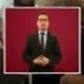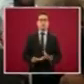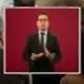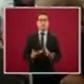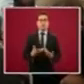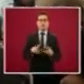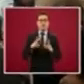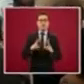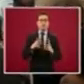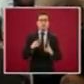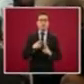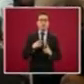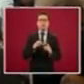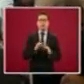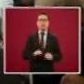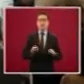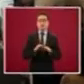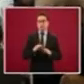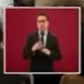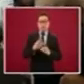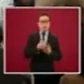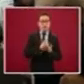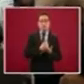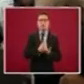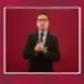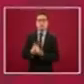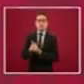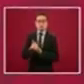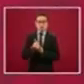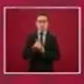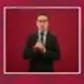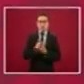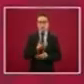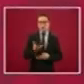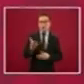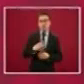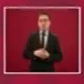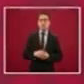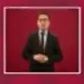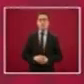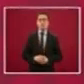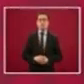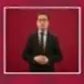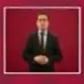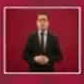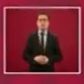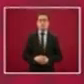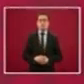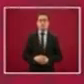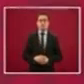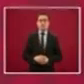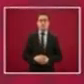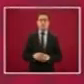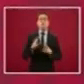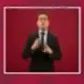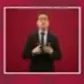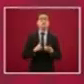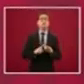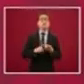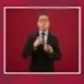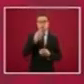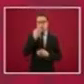ingresos petroleros, que durante varios años pues fue un ahorro, en donde el año pasado pues